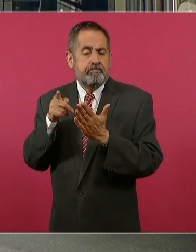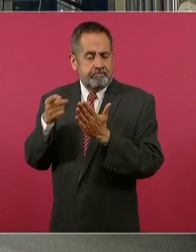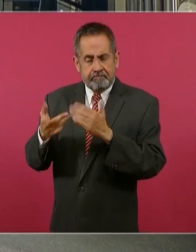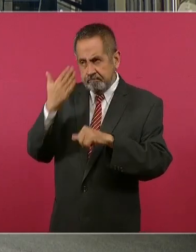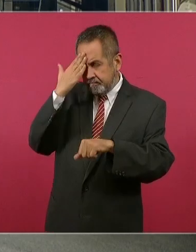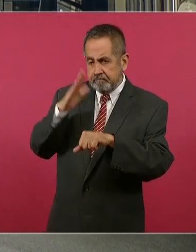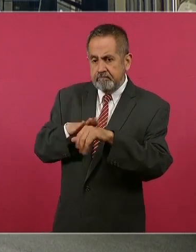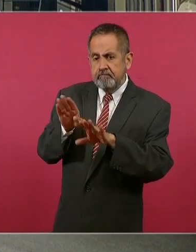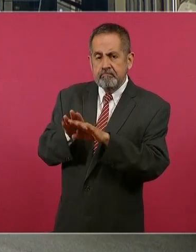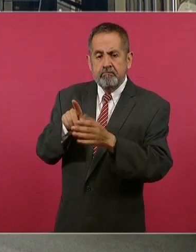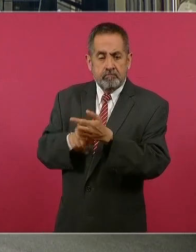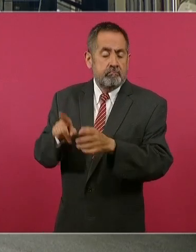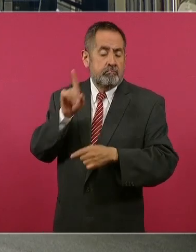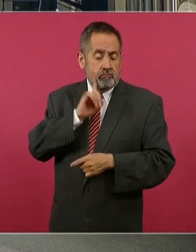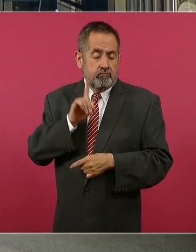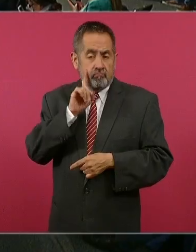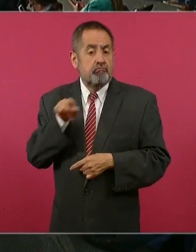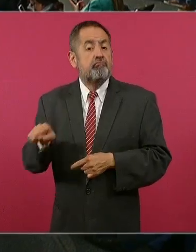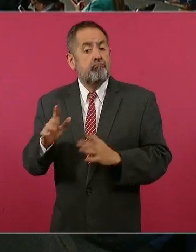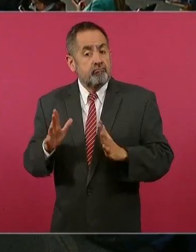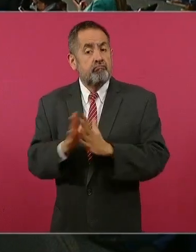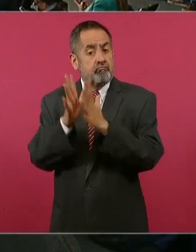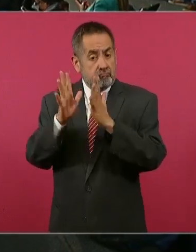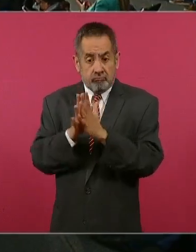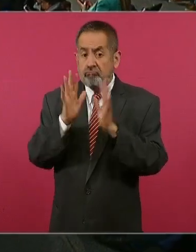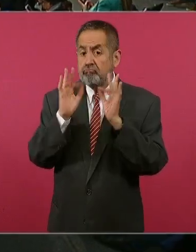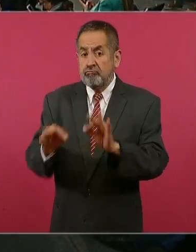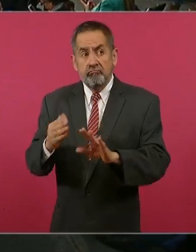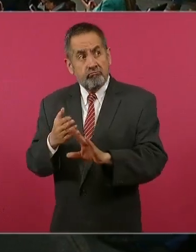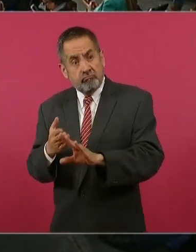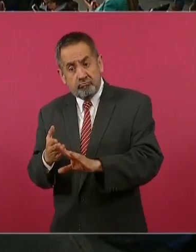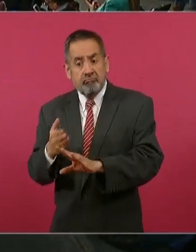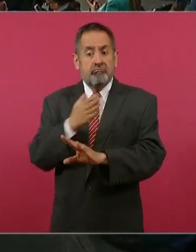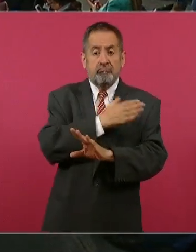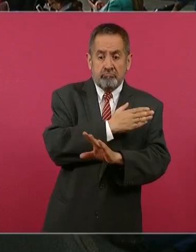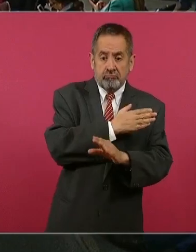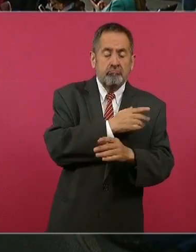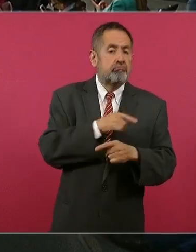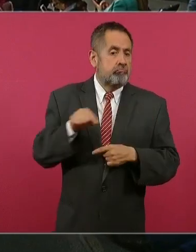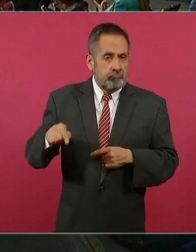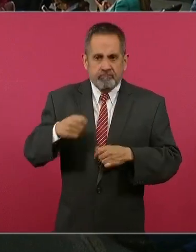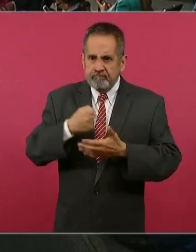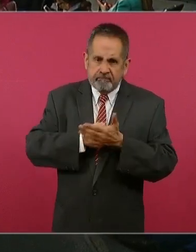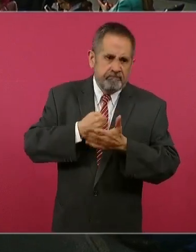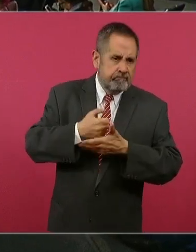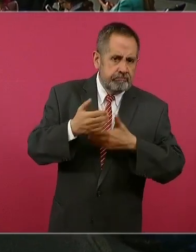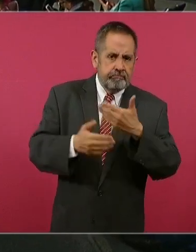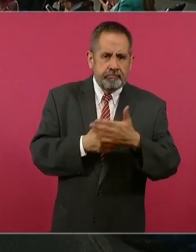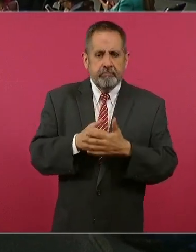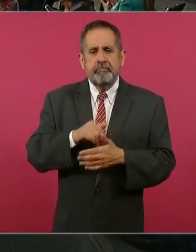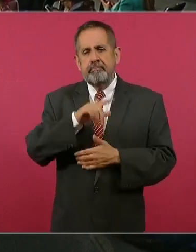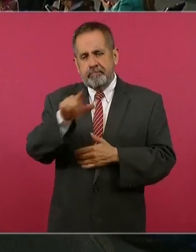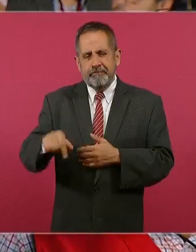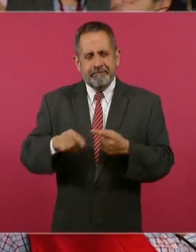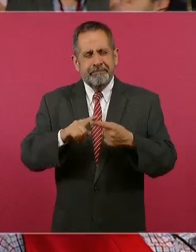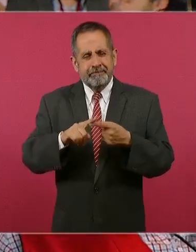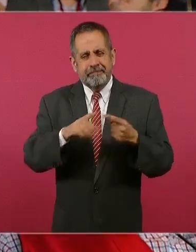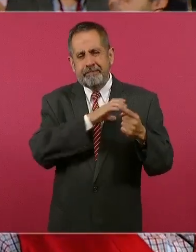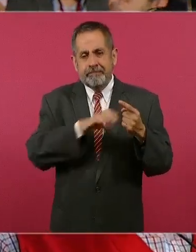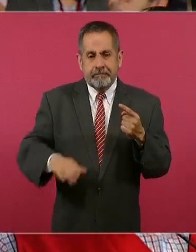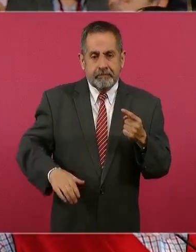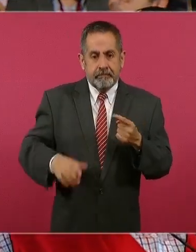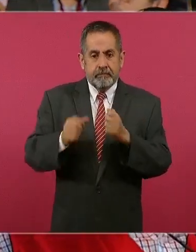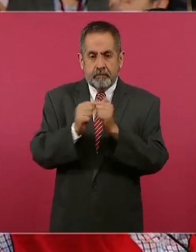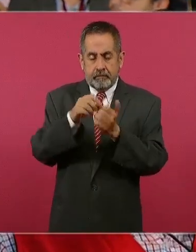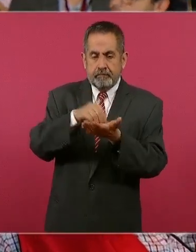cierta dama que participó antes de las mujeres que participaron por la candidatura presidencial ya